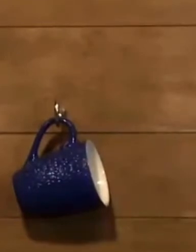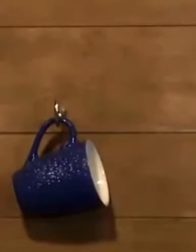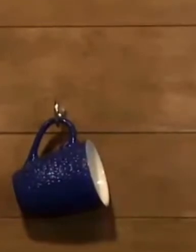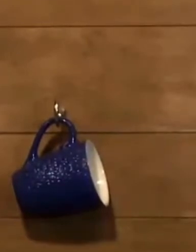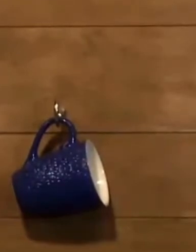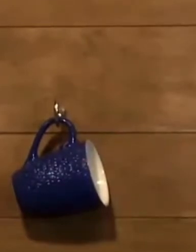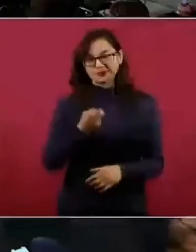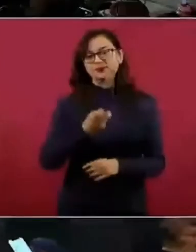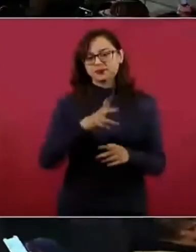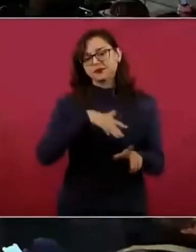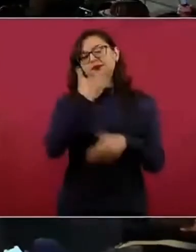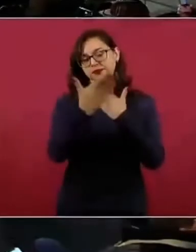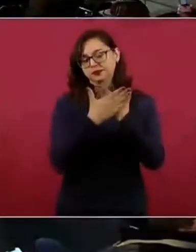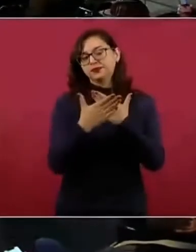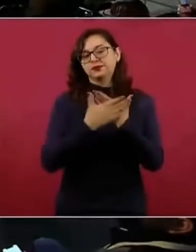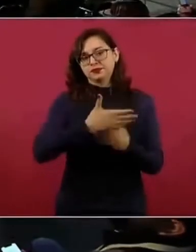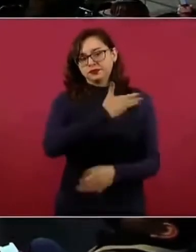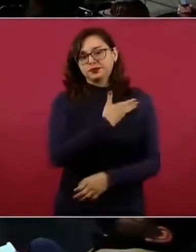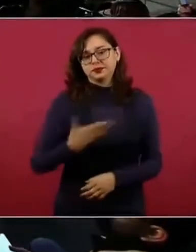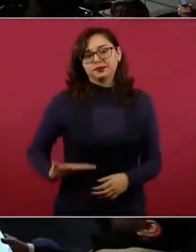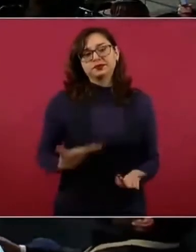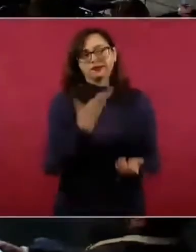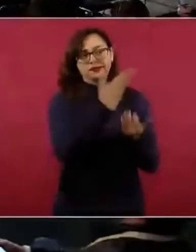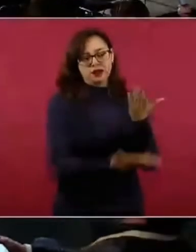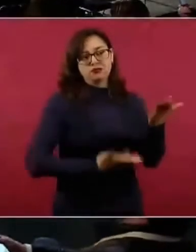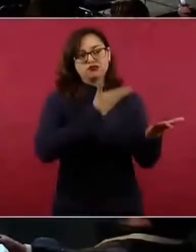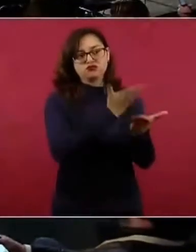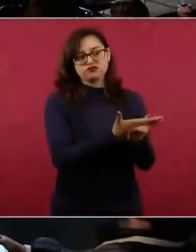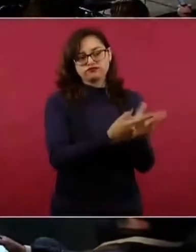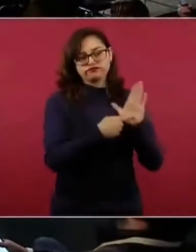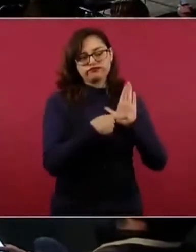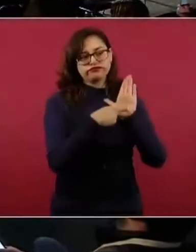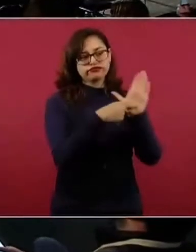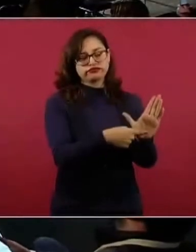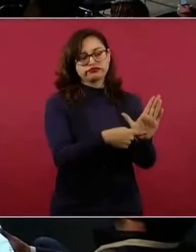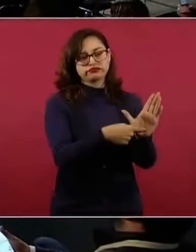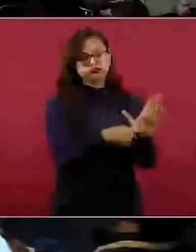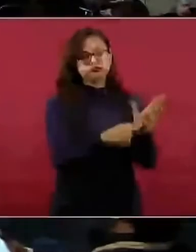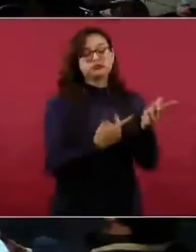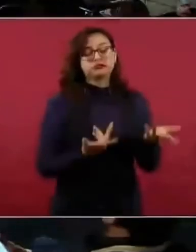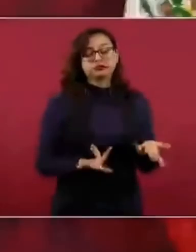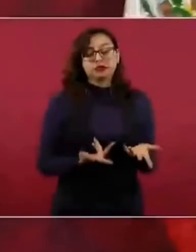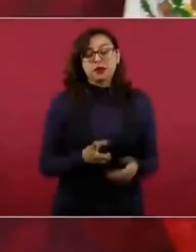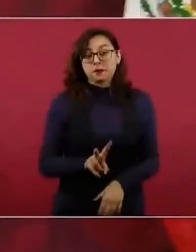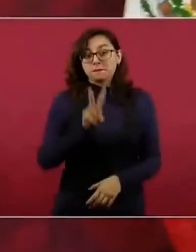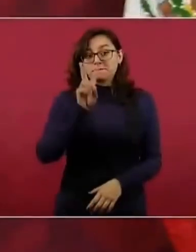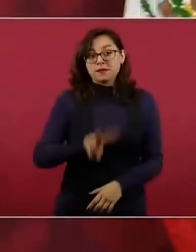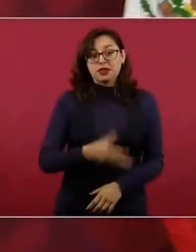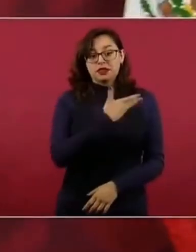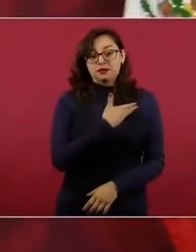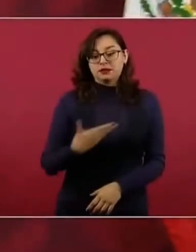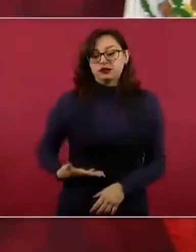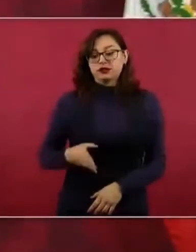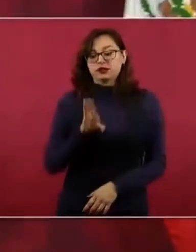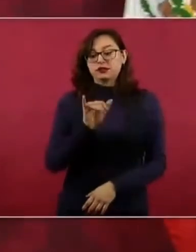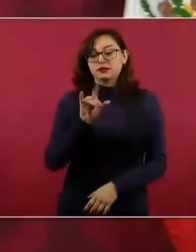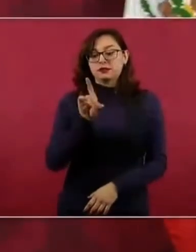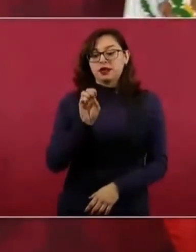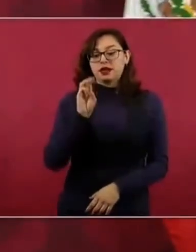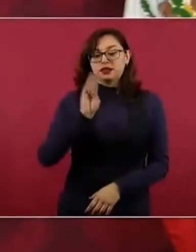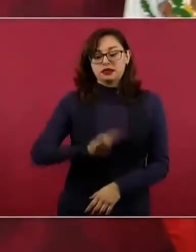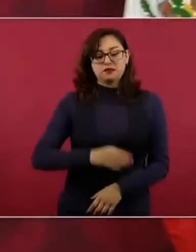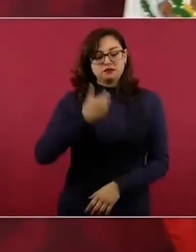escuchar yo voy a plantear esto llegó muy buena relación con el presidente de bailén tengo